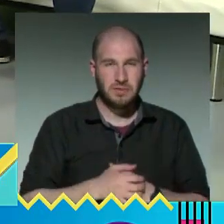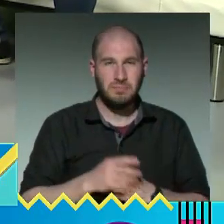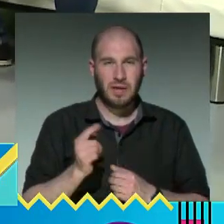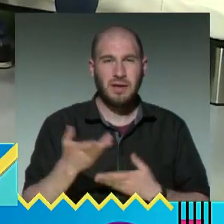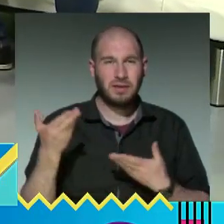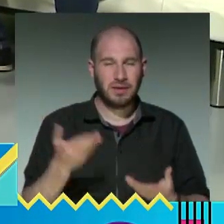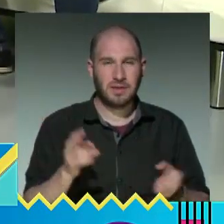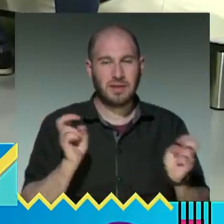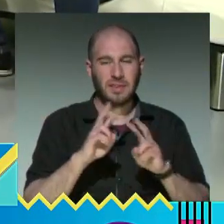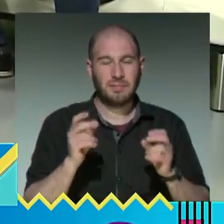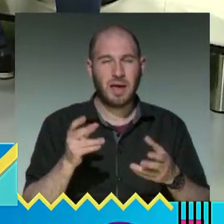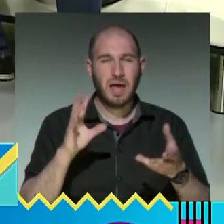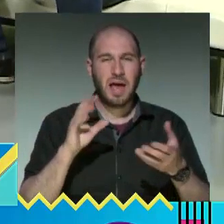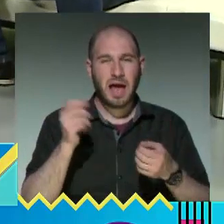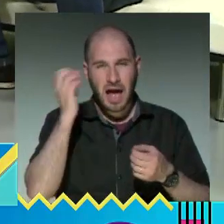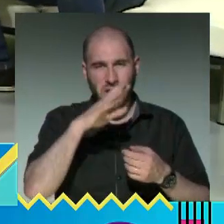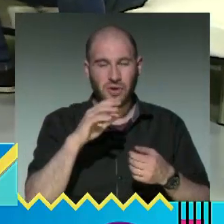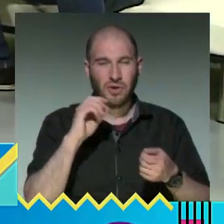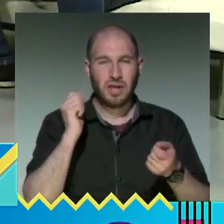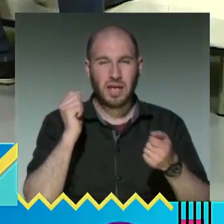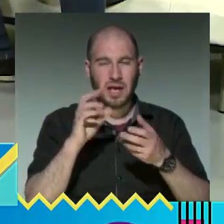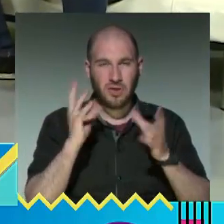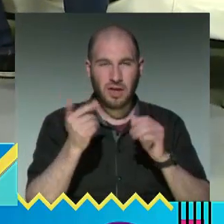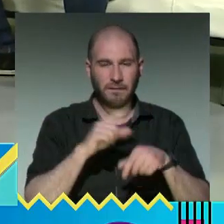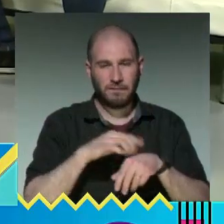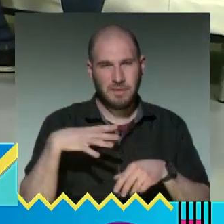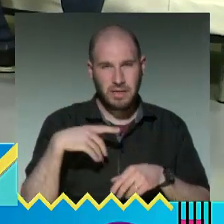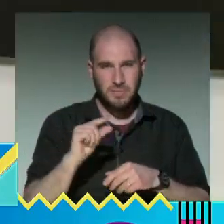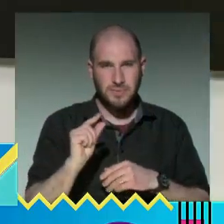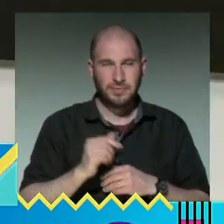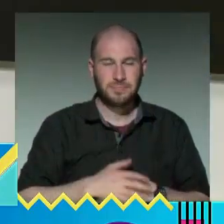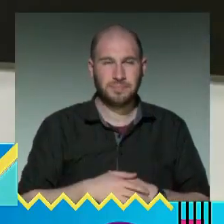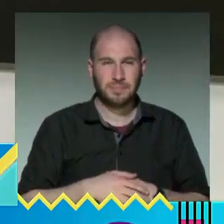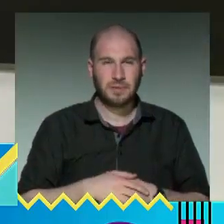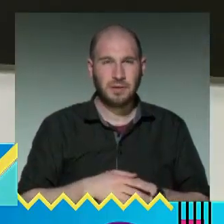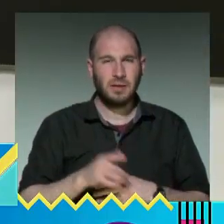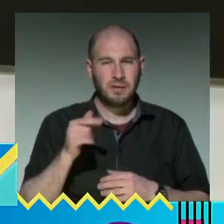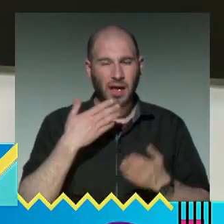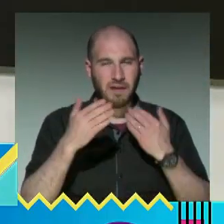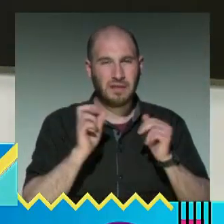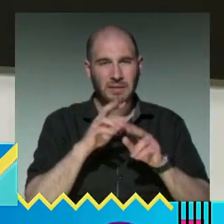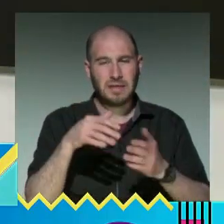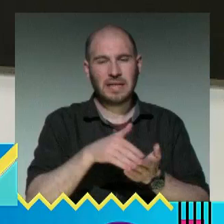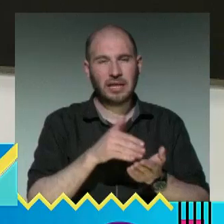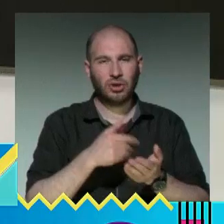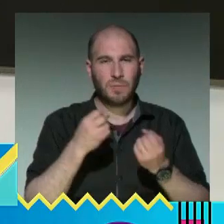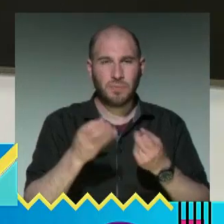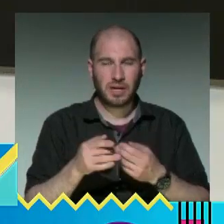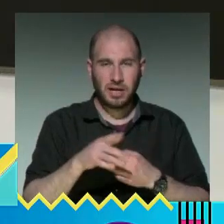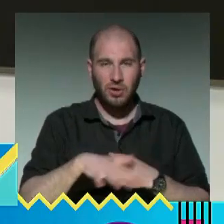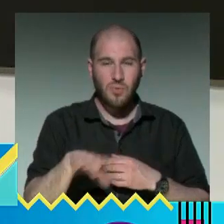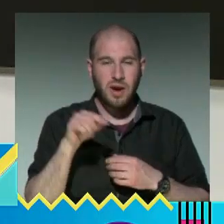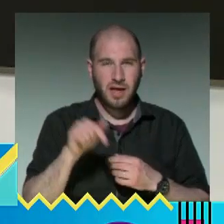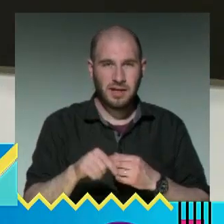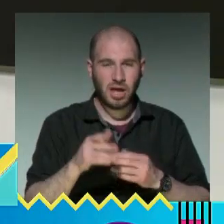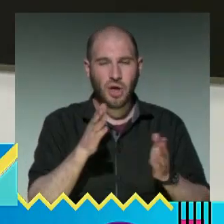lugar a este término de agroecología, pero antes de irnos, nos queda muy poquito tiempo, está bueno hablar en términos de territorio porque ahí mismo es donde se